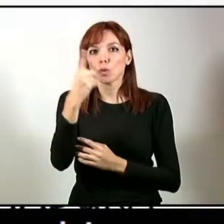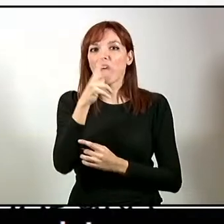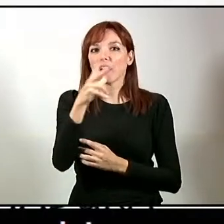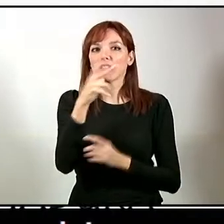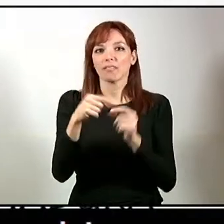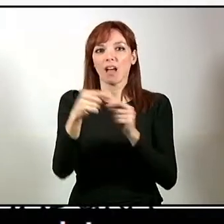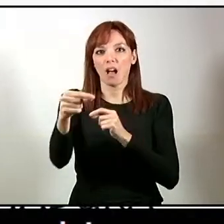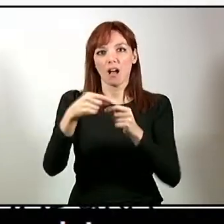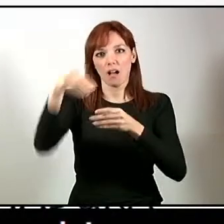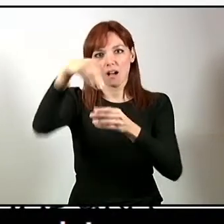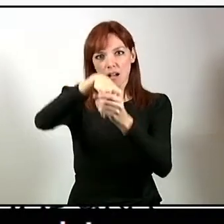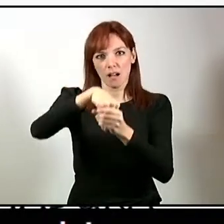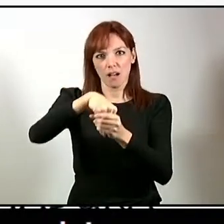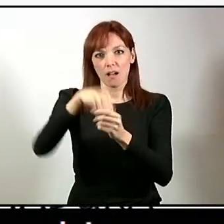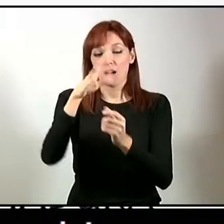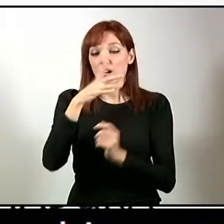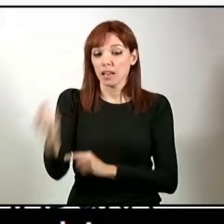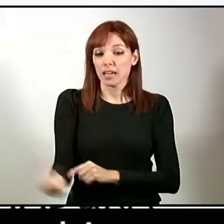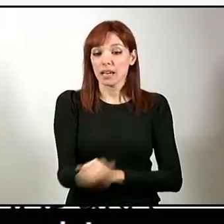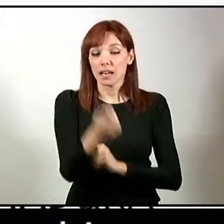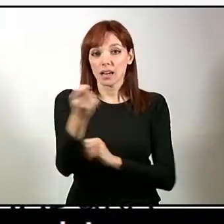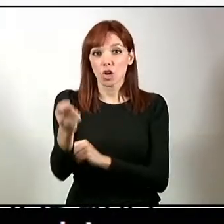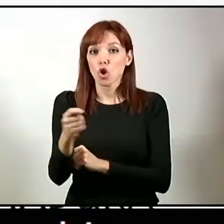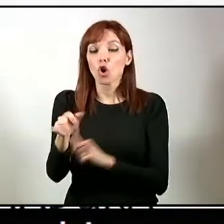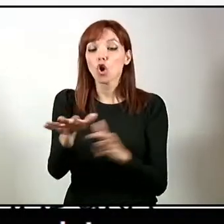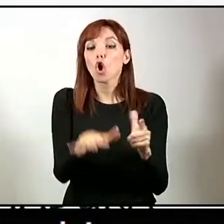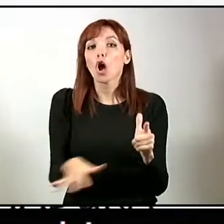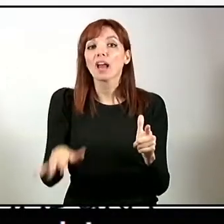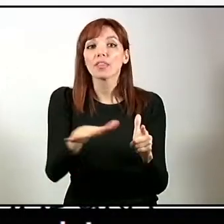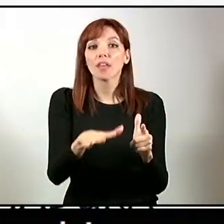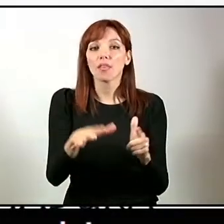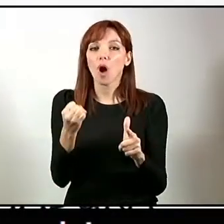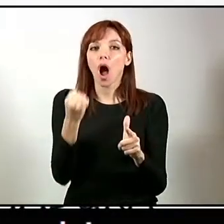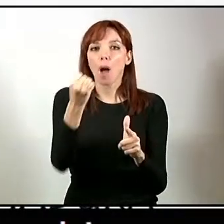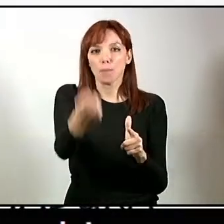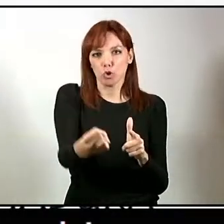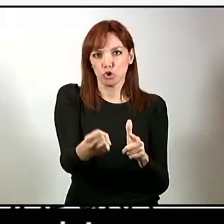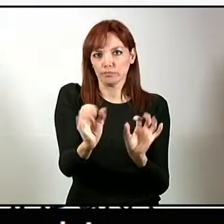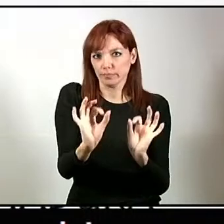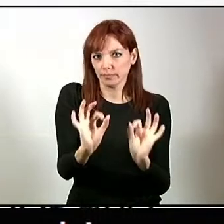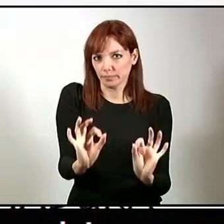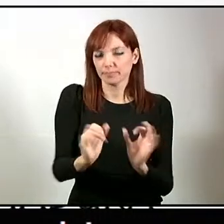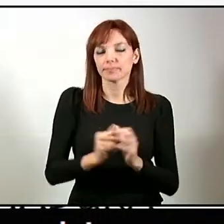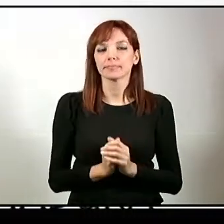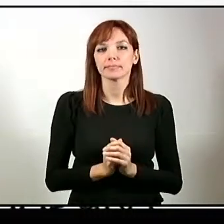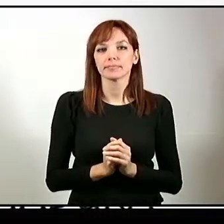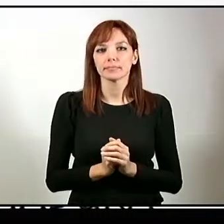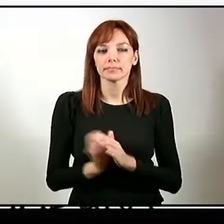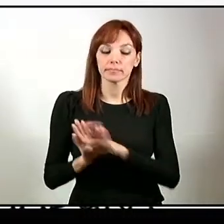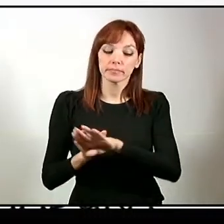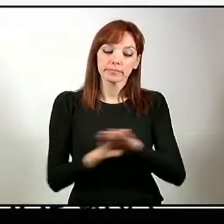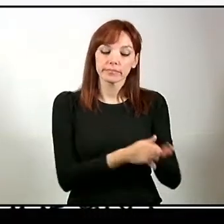riego localizado de apoyo. Es un riego de apoyo. Por otra parte,